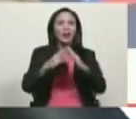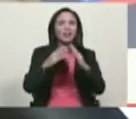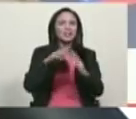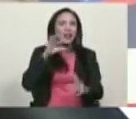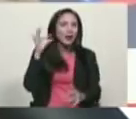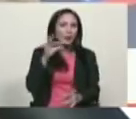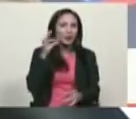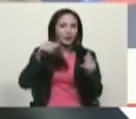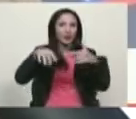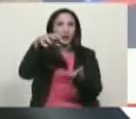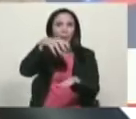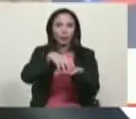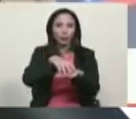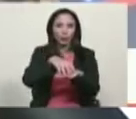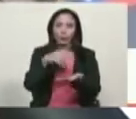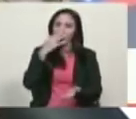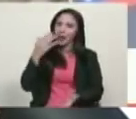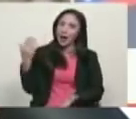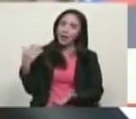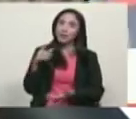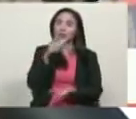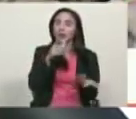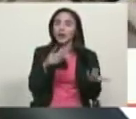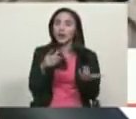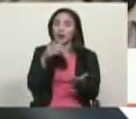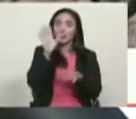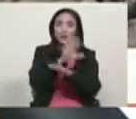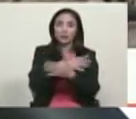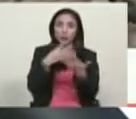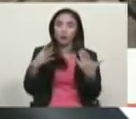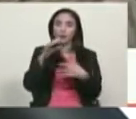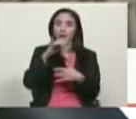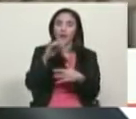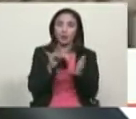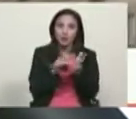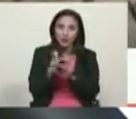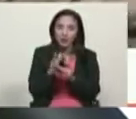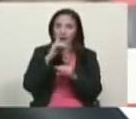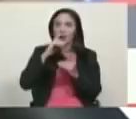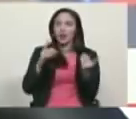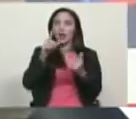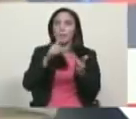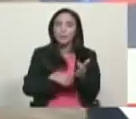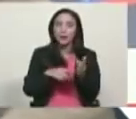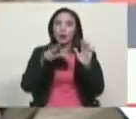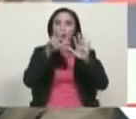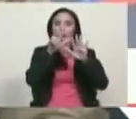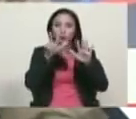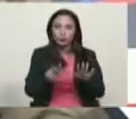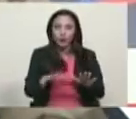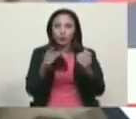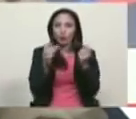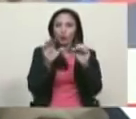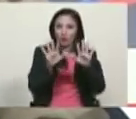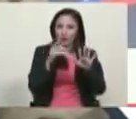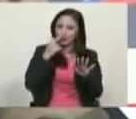Antes del 19 de abril de 1810 y después del 19 de abril de 1810.